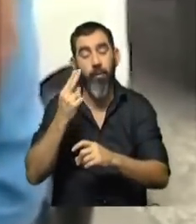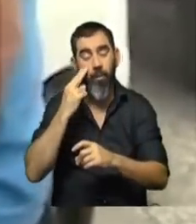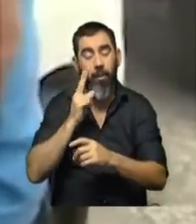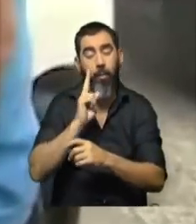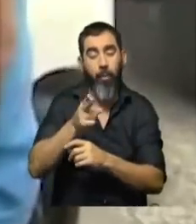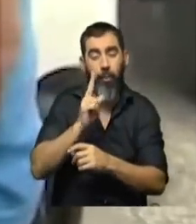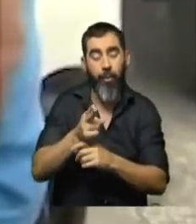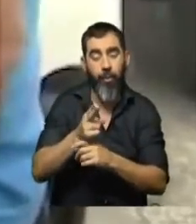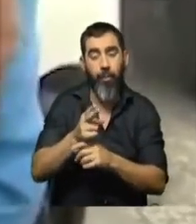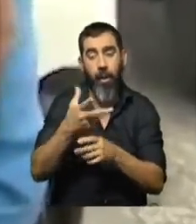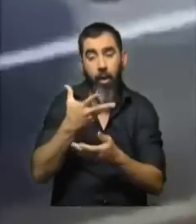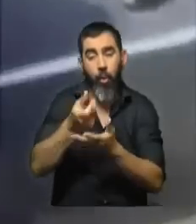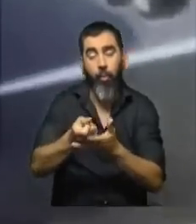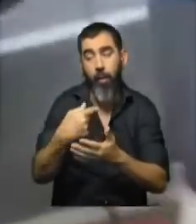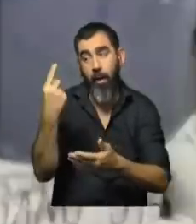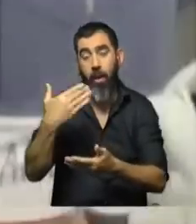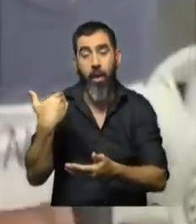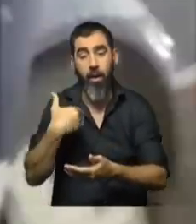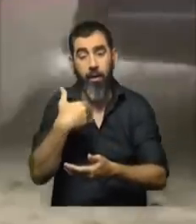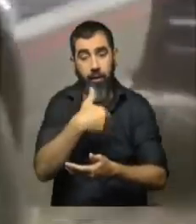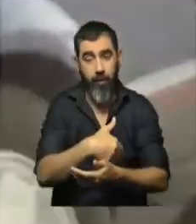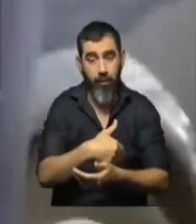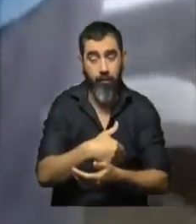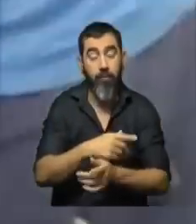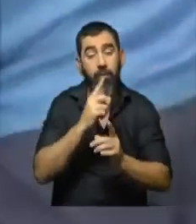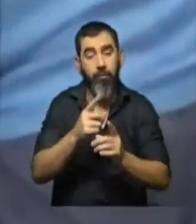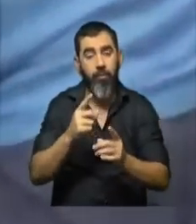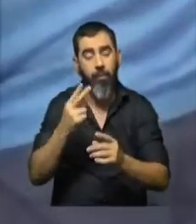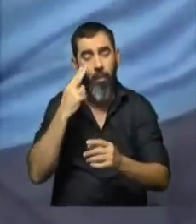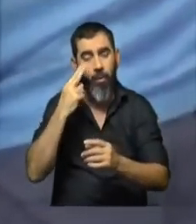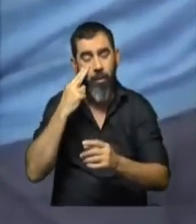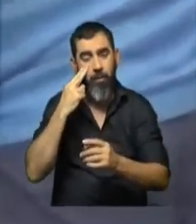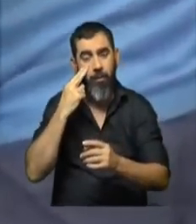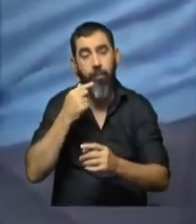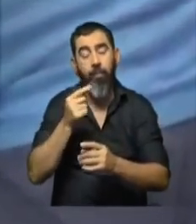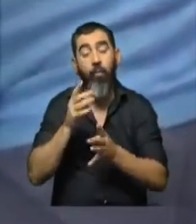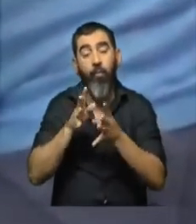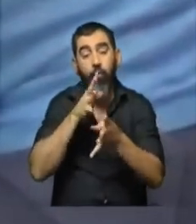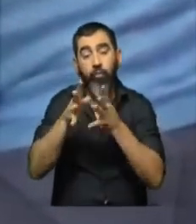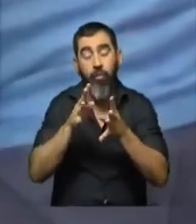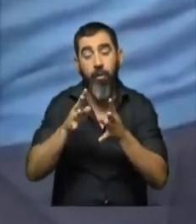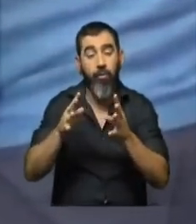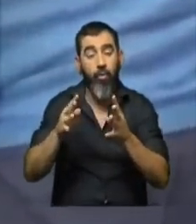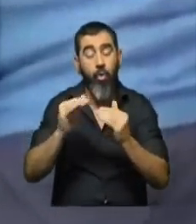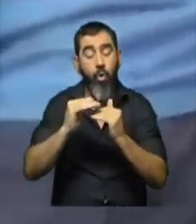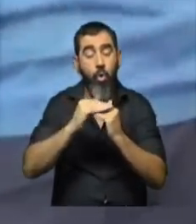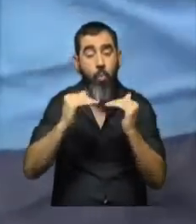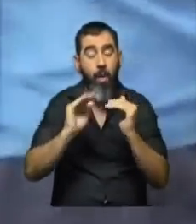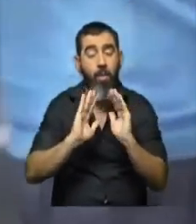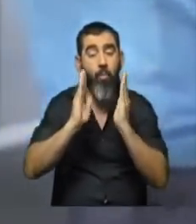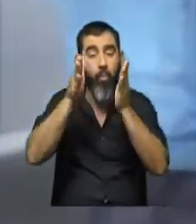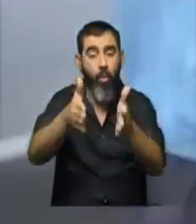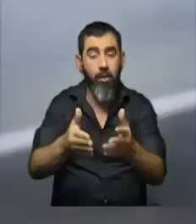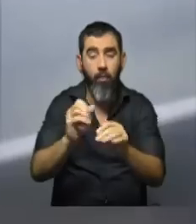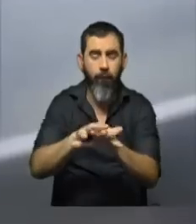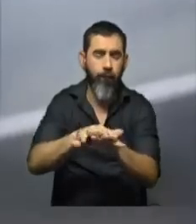restricciones para poder hacer compras del lado argentino, pero además hay trabas desde el punto de vista de lo que es el funcionamiento y la circulación del puente, porque se están formando